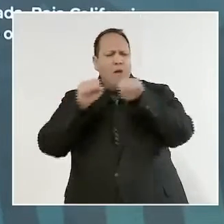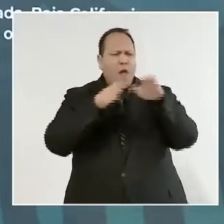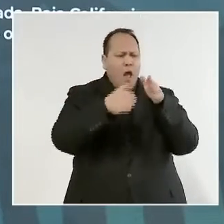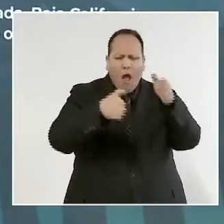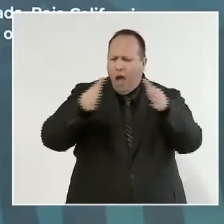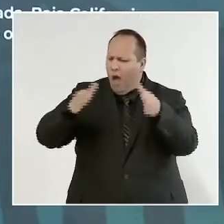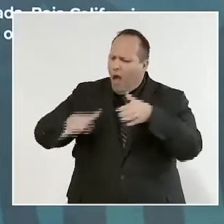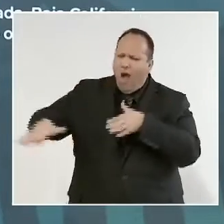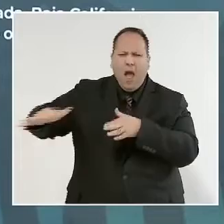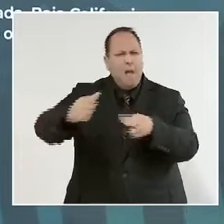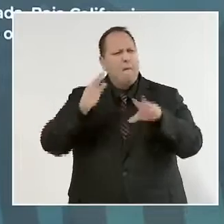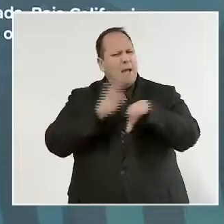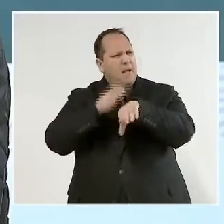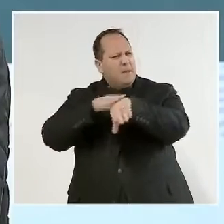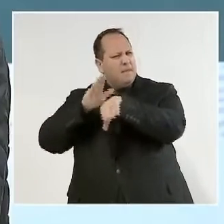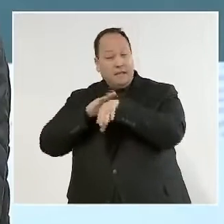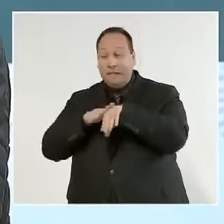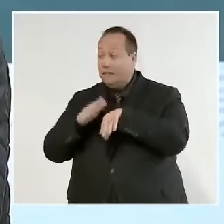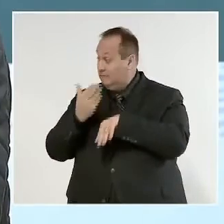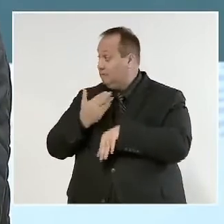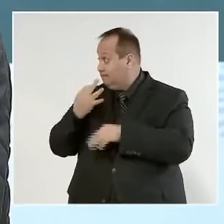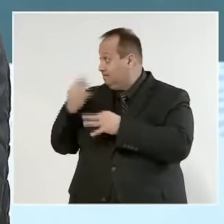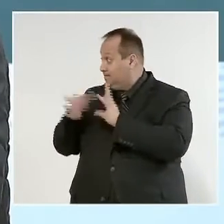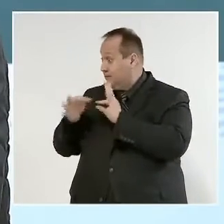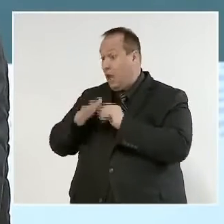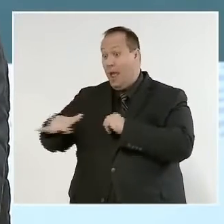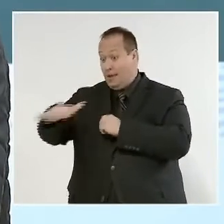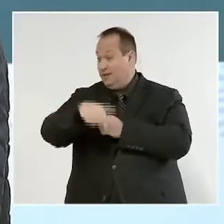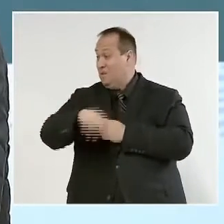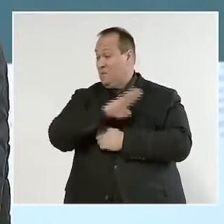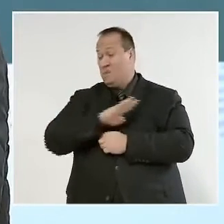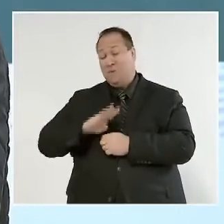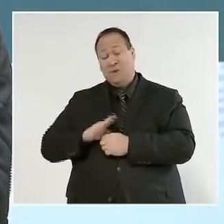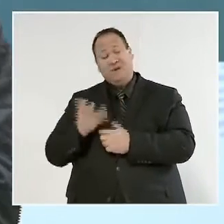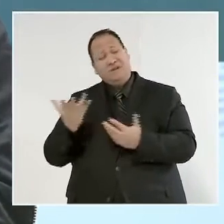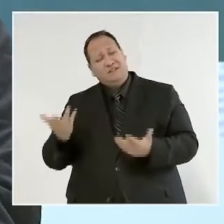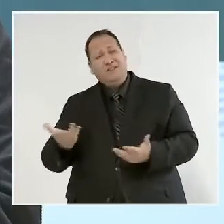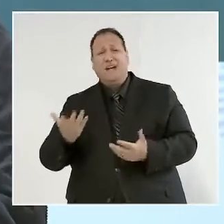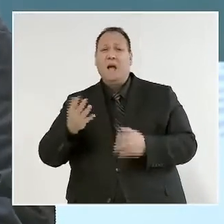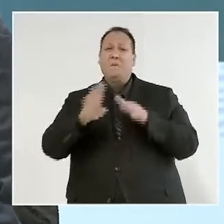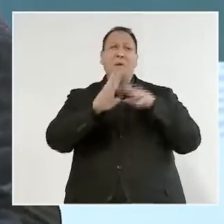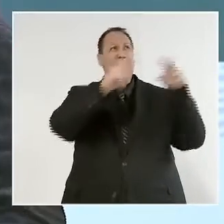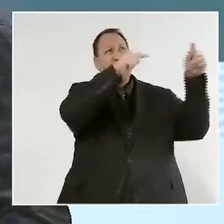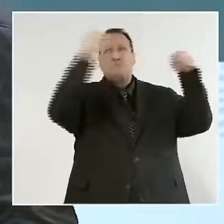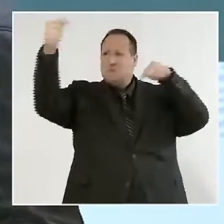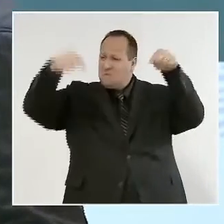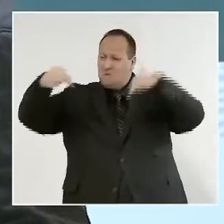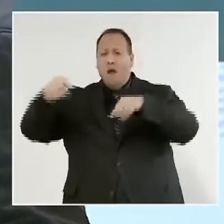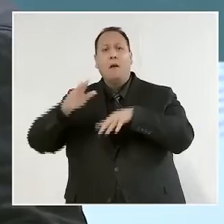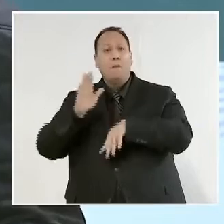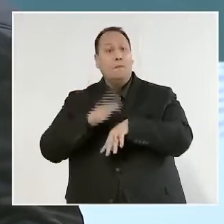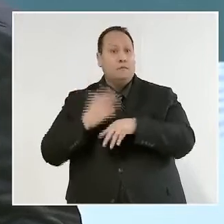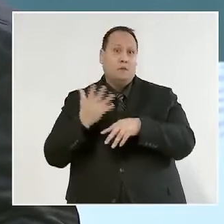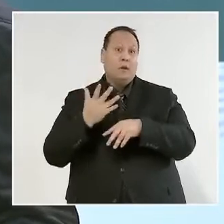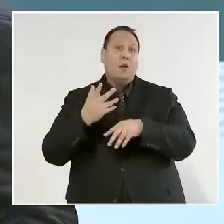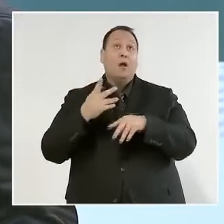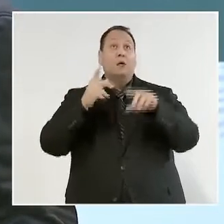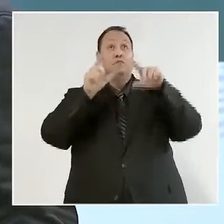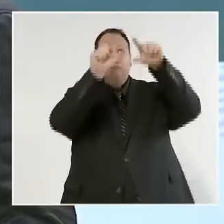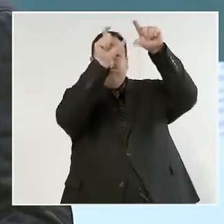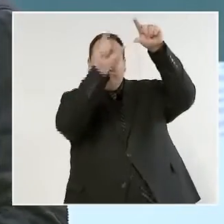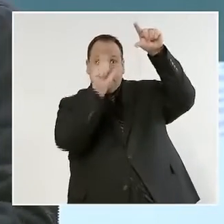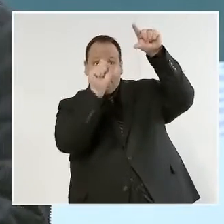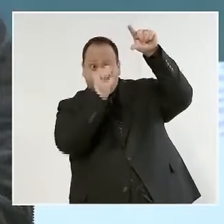porque ha sido un municipio que ha tenido muchos migrantes, particularmente para el sur